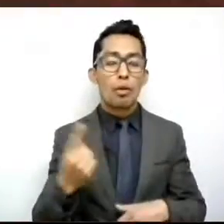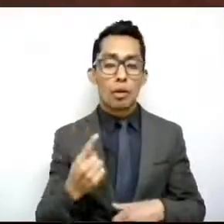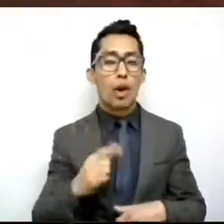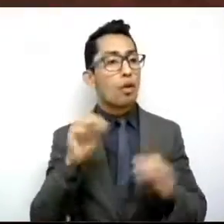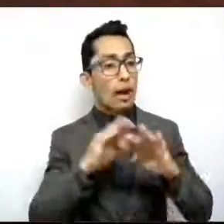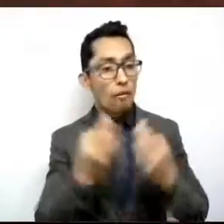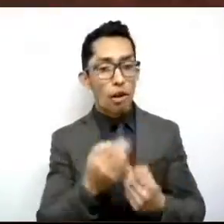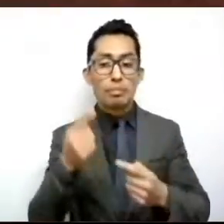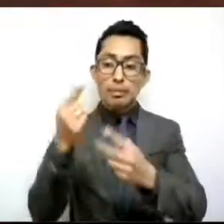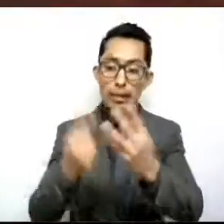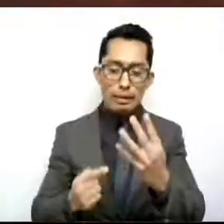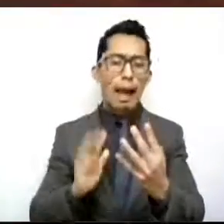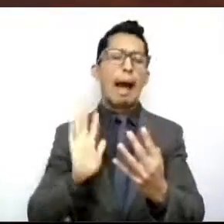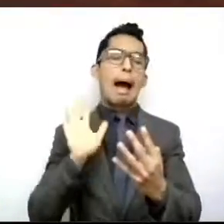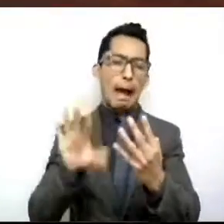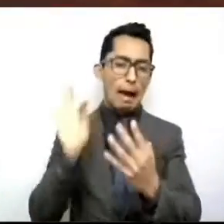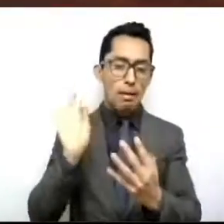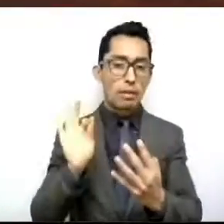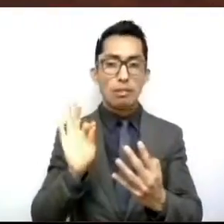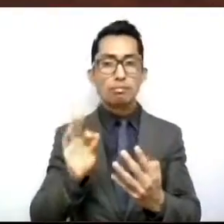única salida.